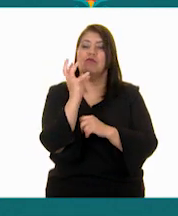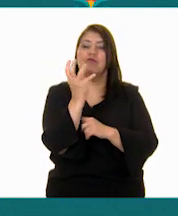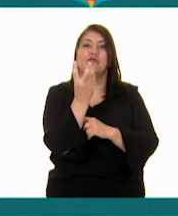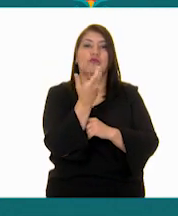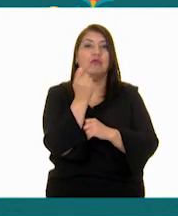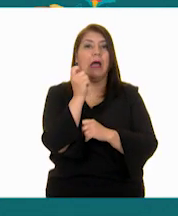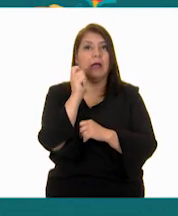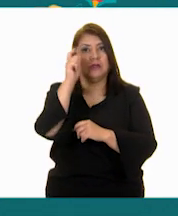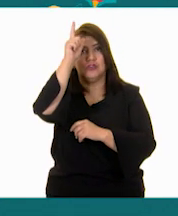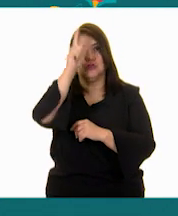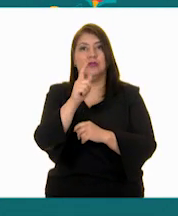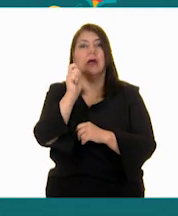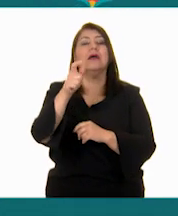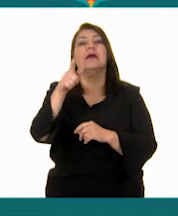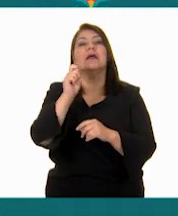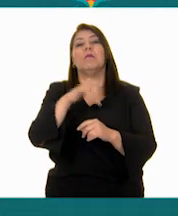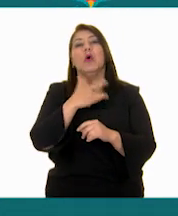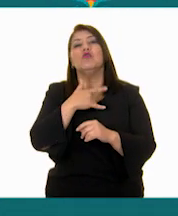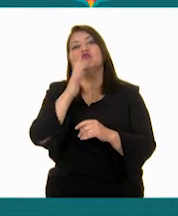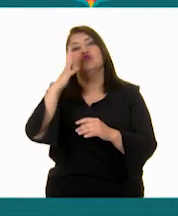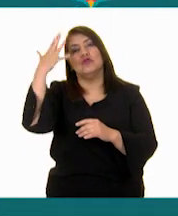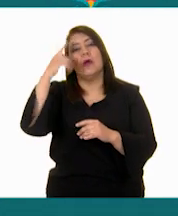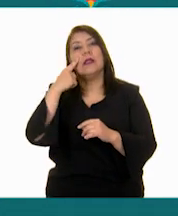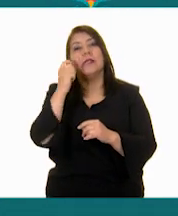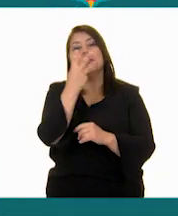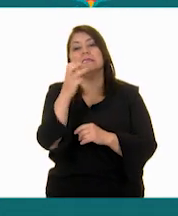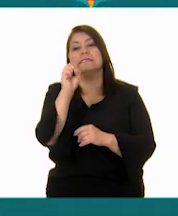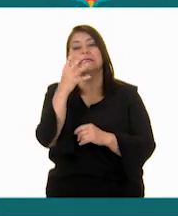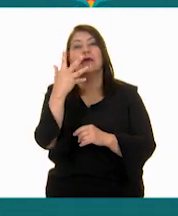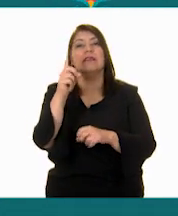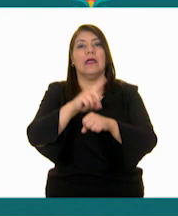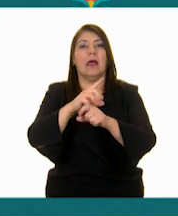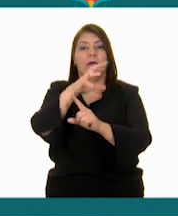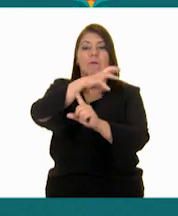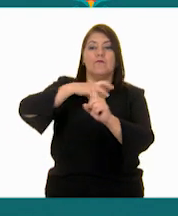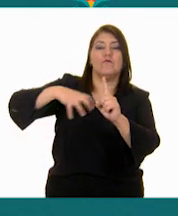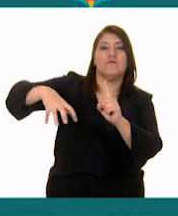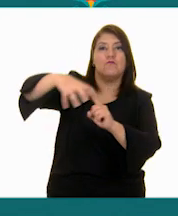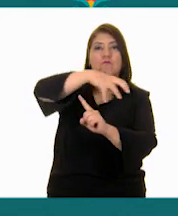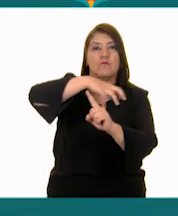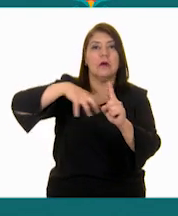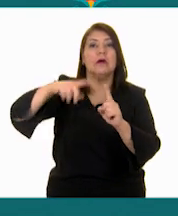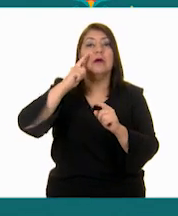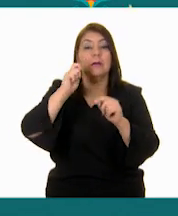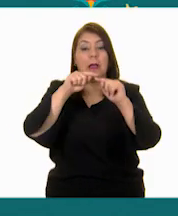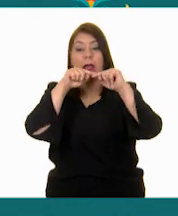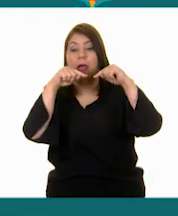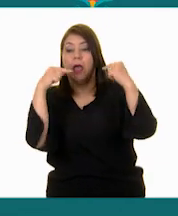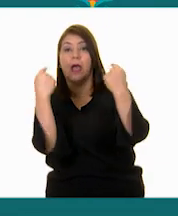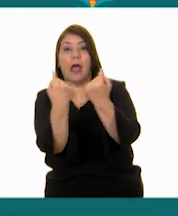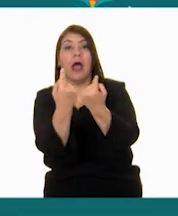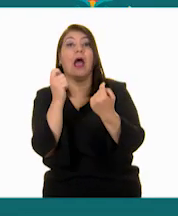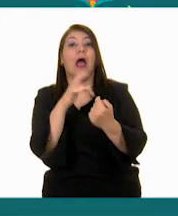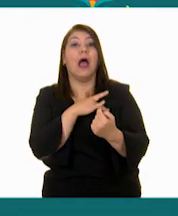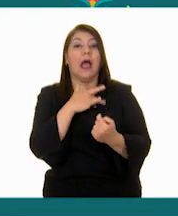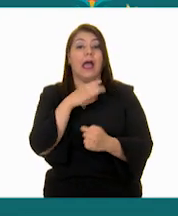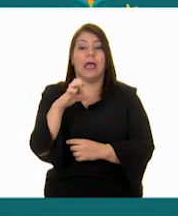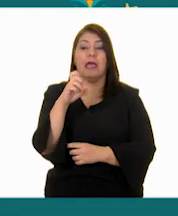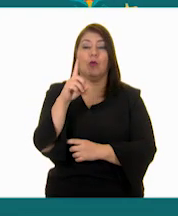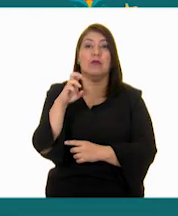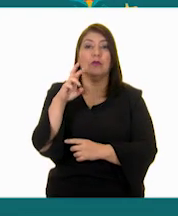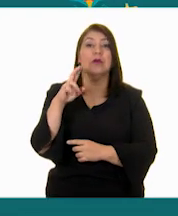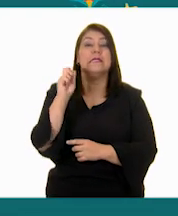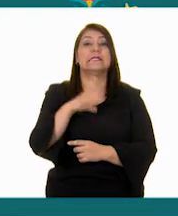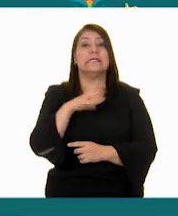cada 365 días. ¿Sabías que la línea imaginaria del Ecuador atraviesa 13 países? Por